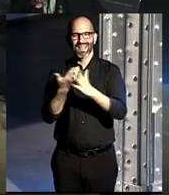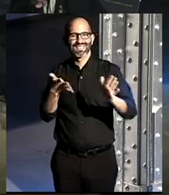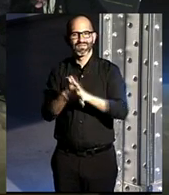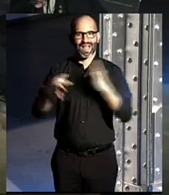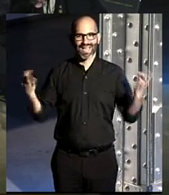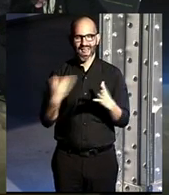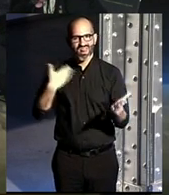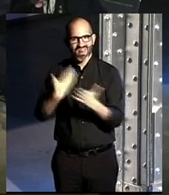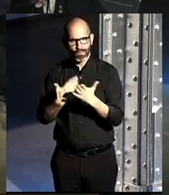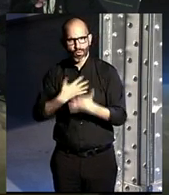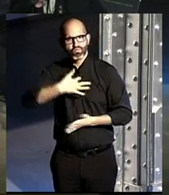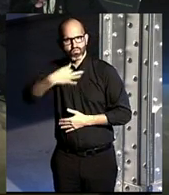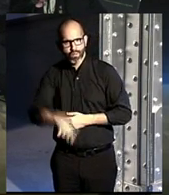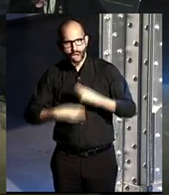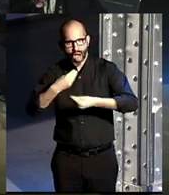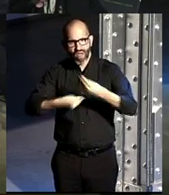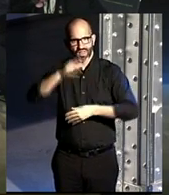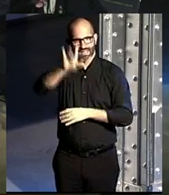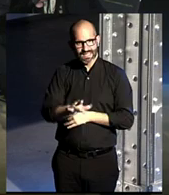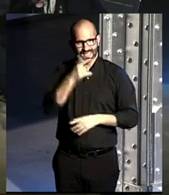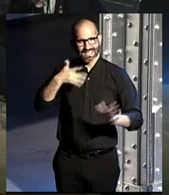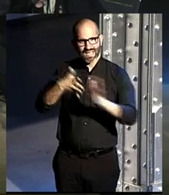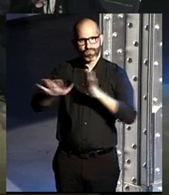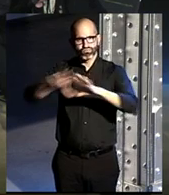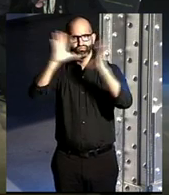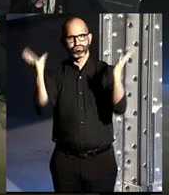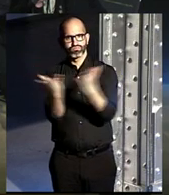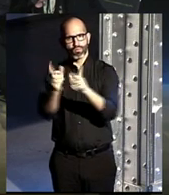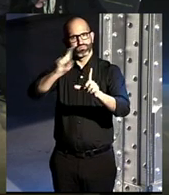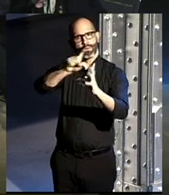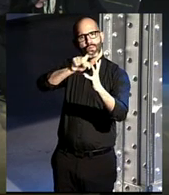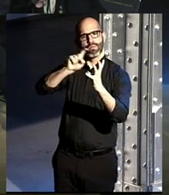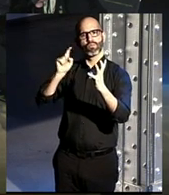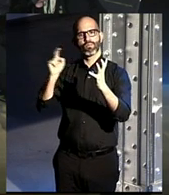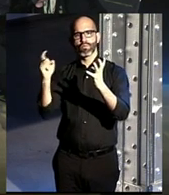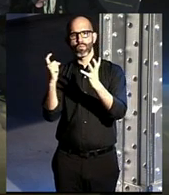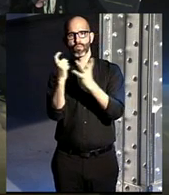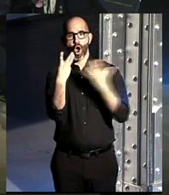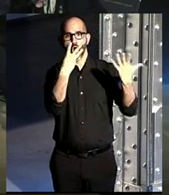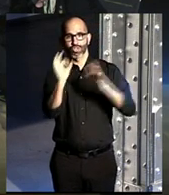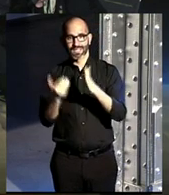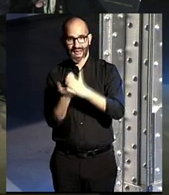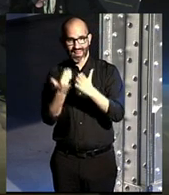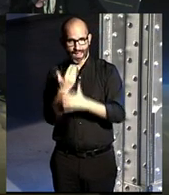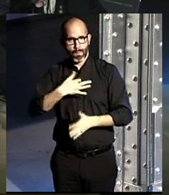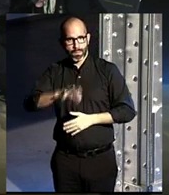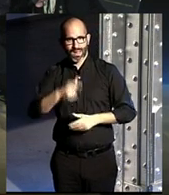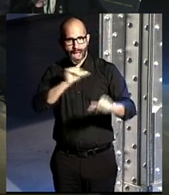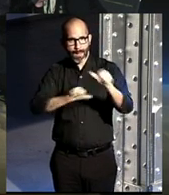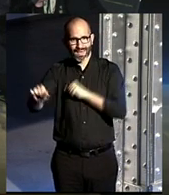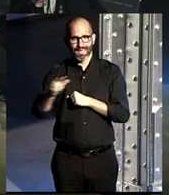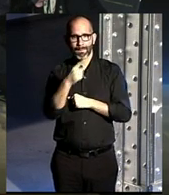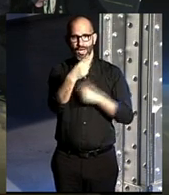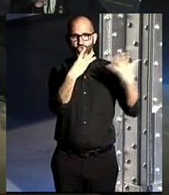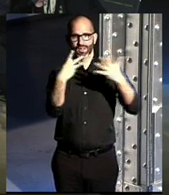se puede hacer, enseñar que se puede hacer dar la vuelta al mundo en 80 días a partir del año 1869